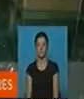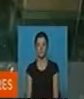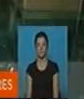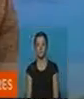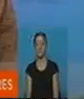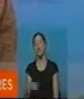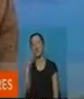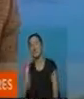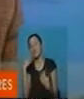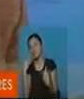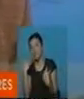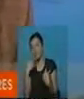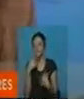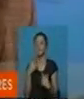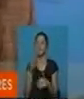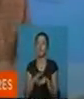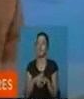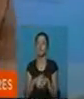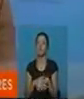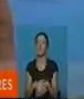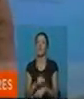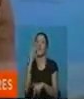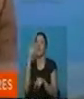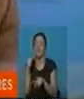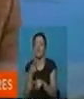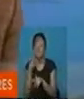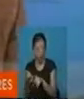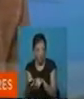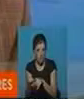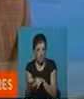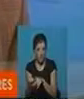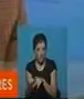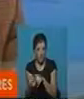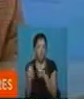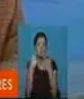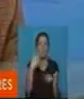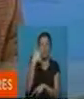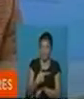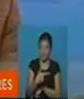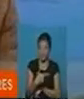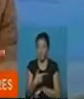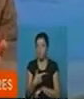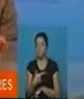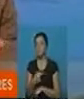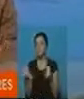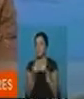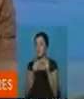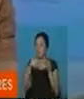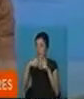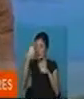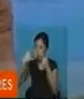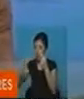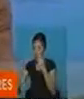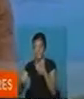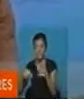las armas respecto al el día de adquisición, puede haber un montón de otras de otros mecanismos, pero es posponer